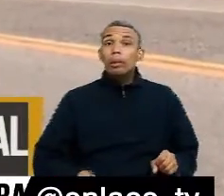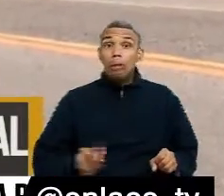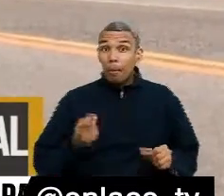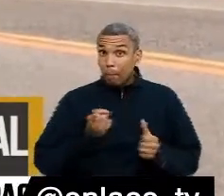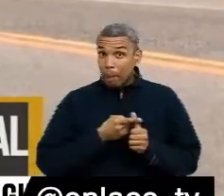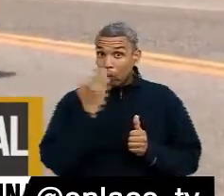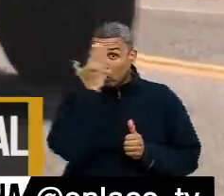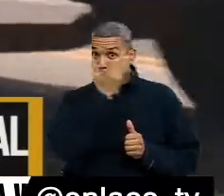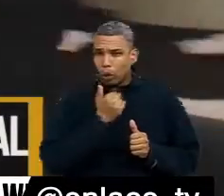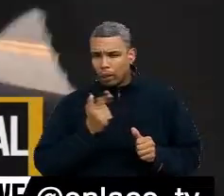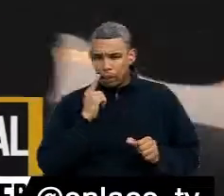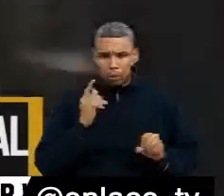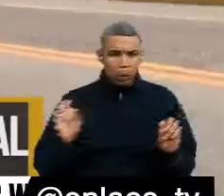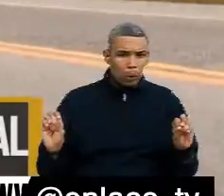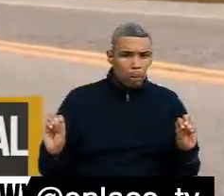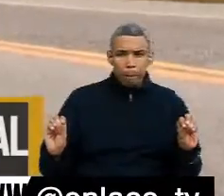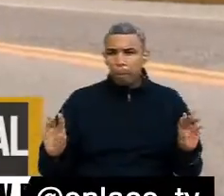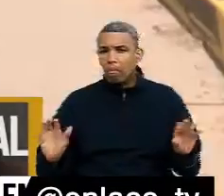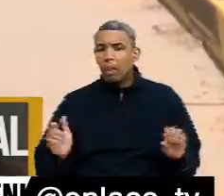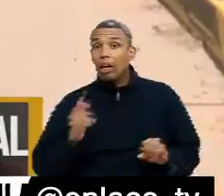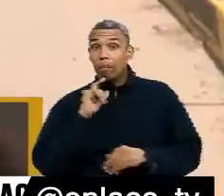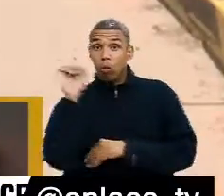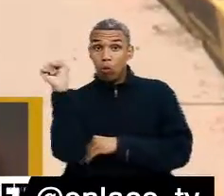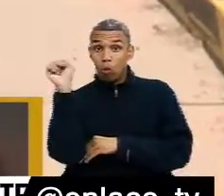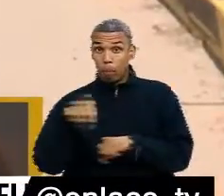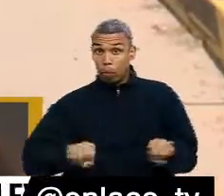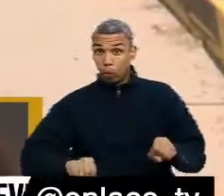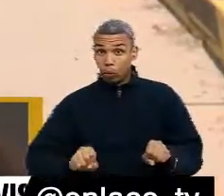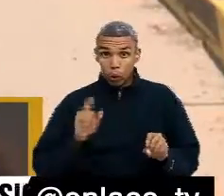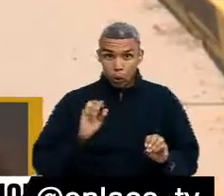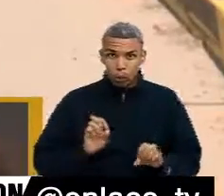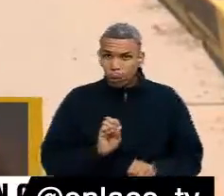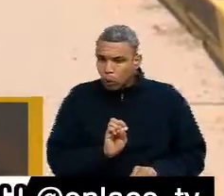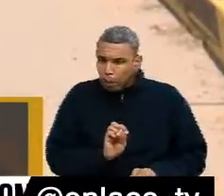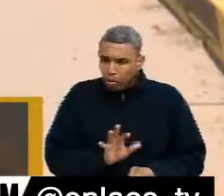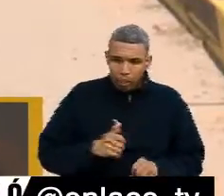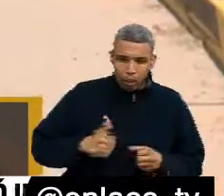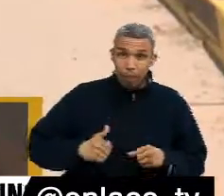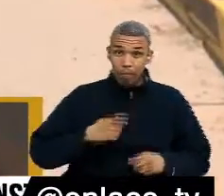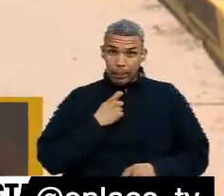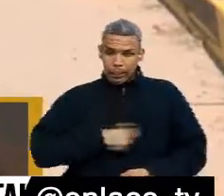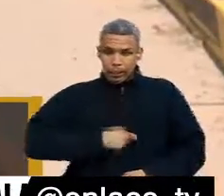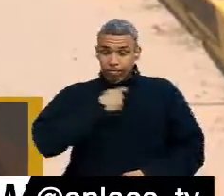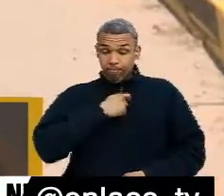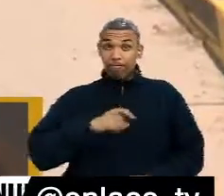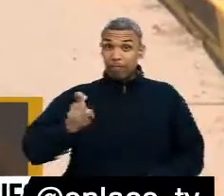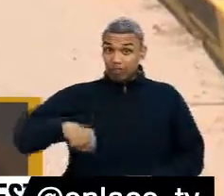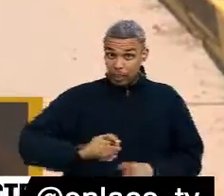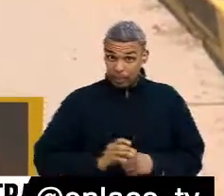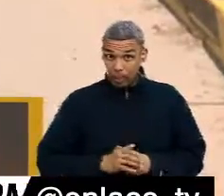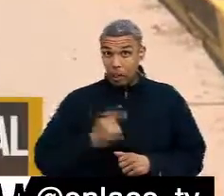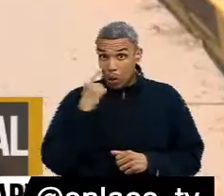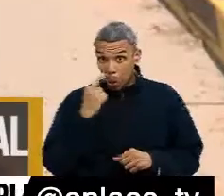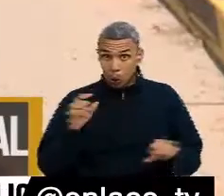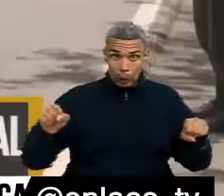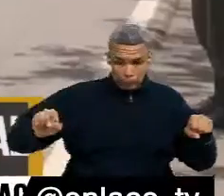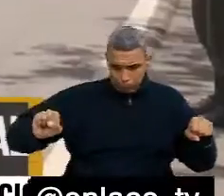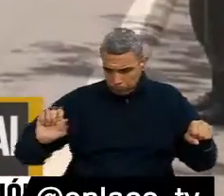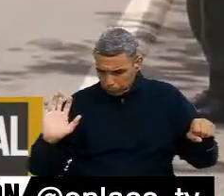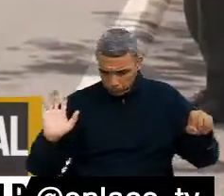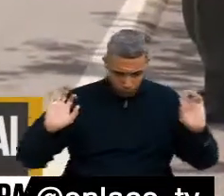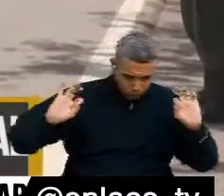viales como son los motociclistas, utilizar sus elementos de seguridad, de protección, su chaleco, igualmente estar verificando el estado físico de cada uno